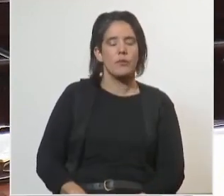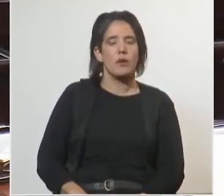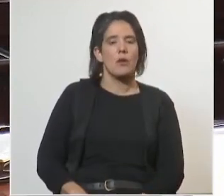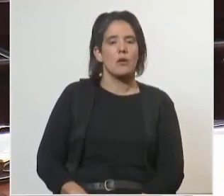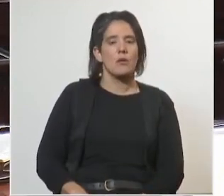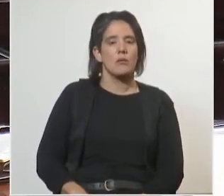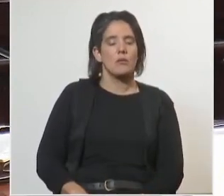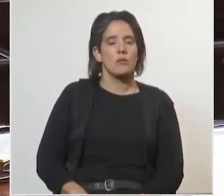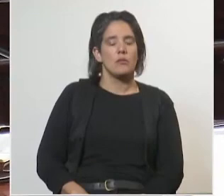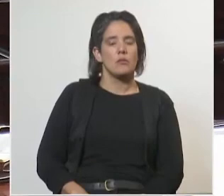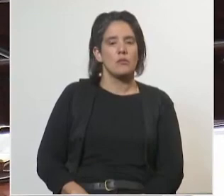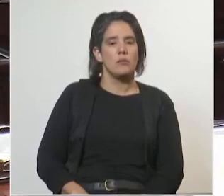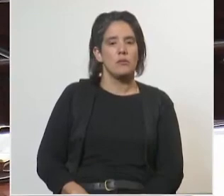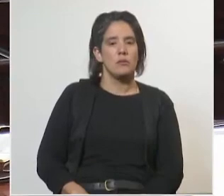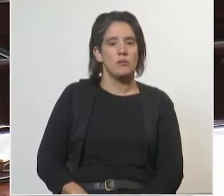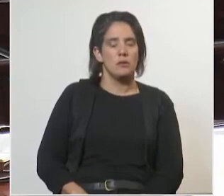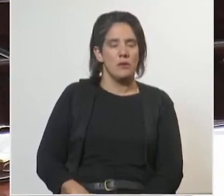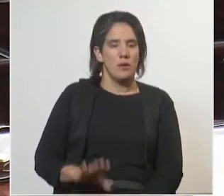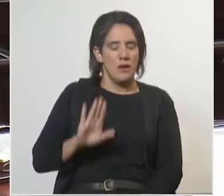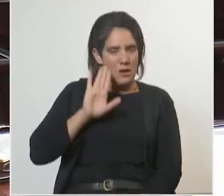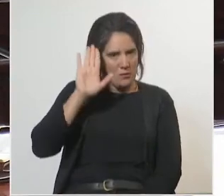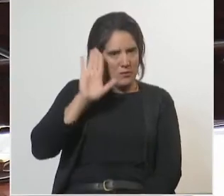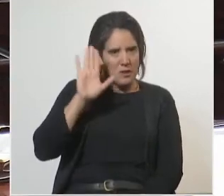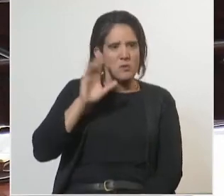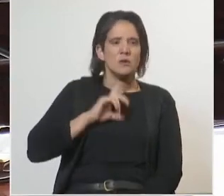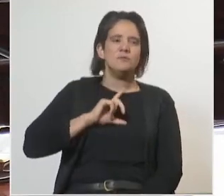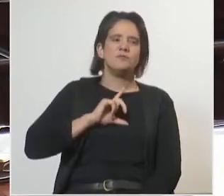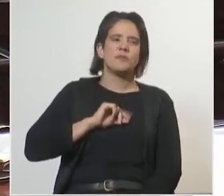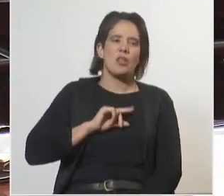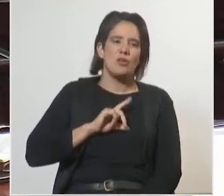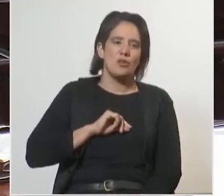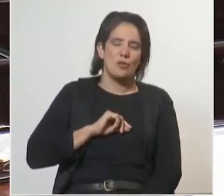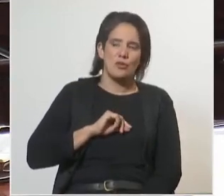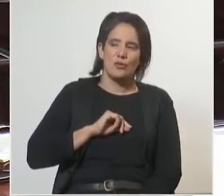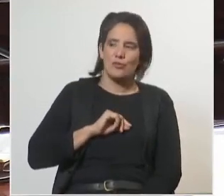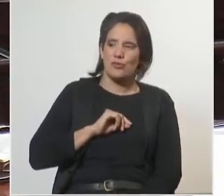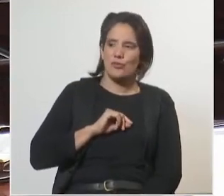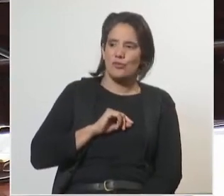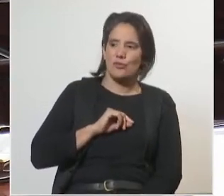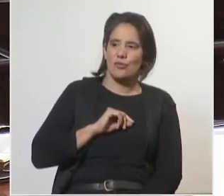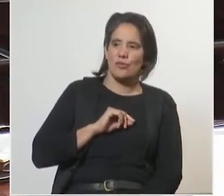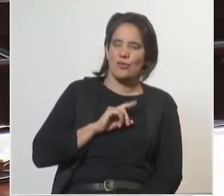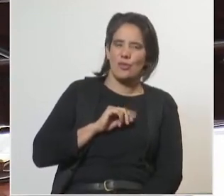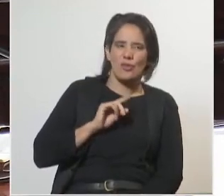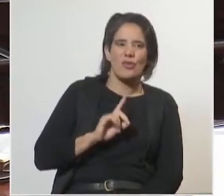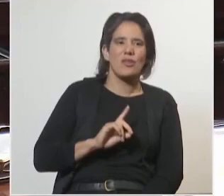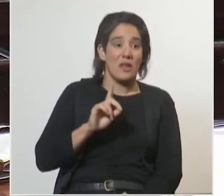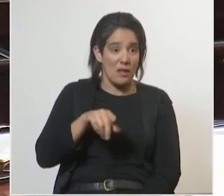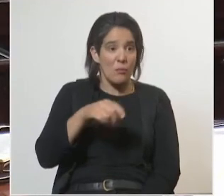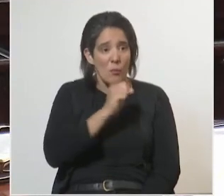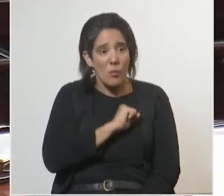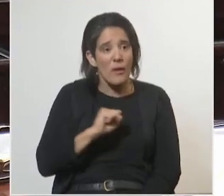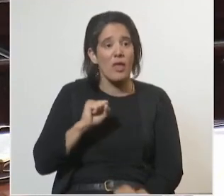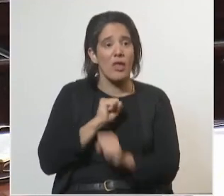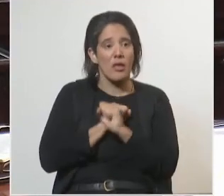sentido, pero con también el dolor de que se desestimen soluciones